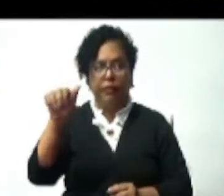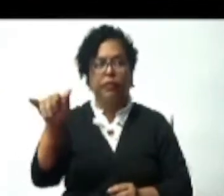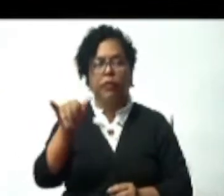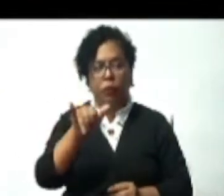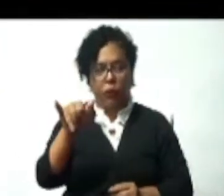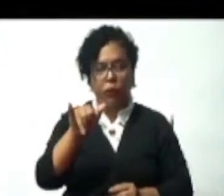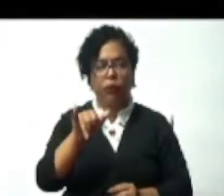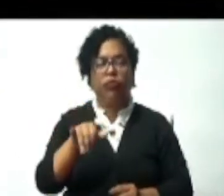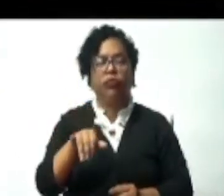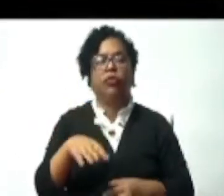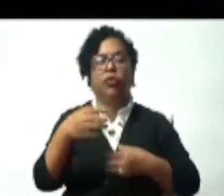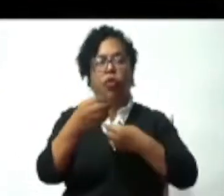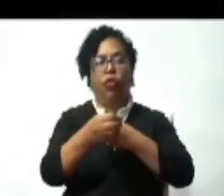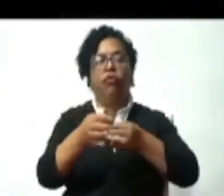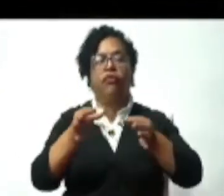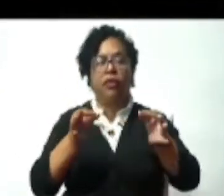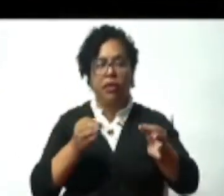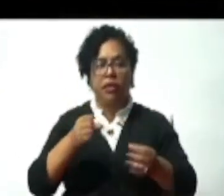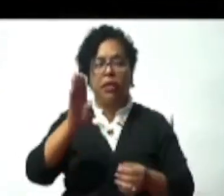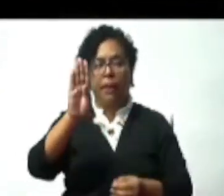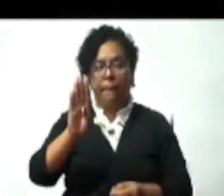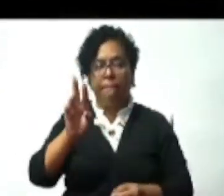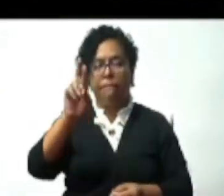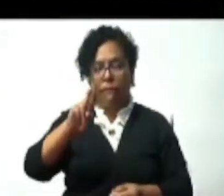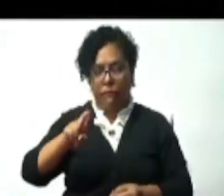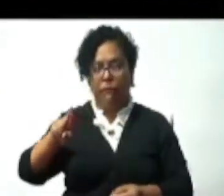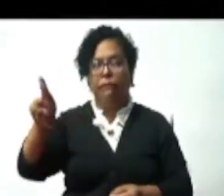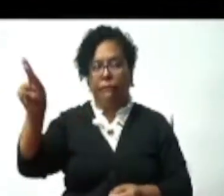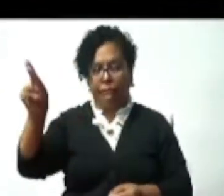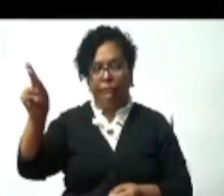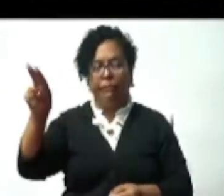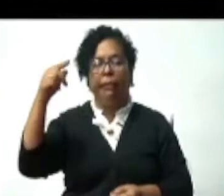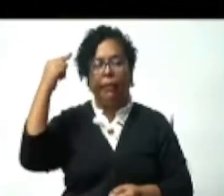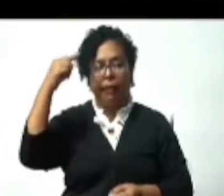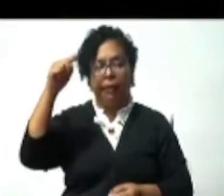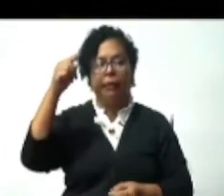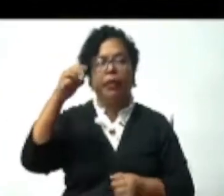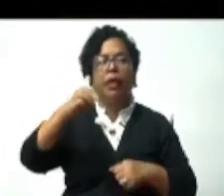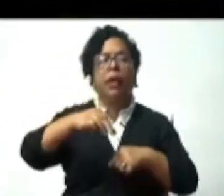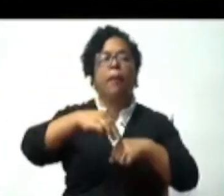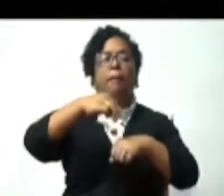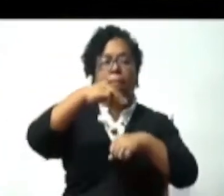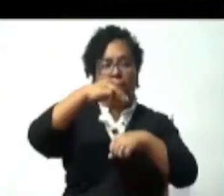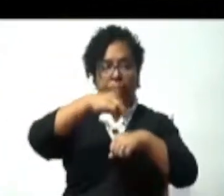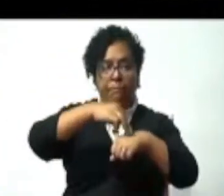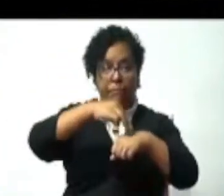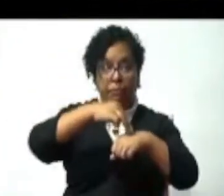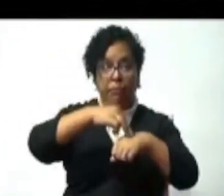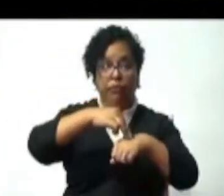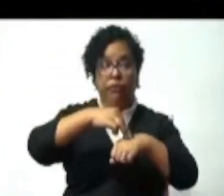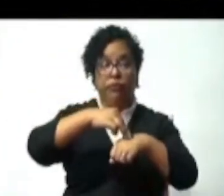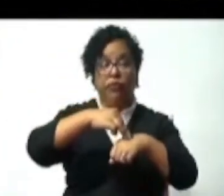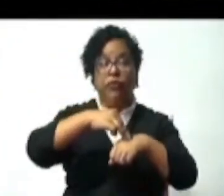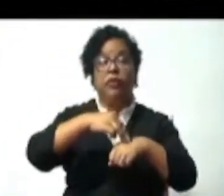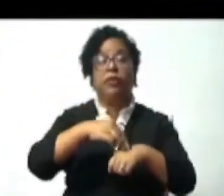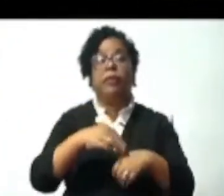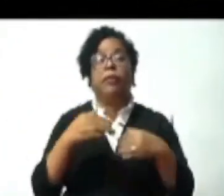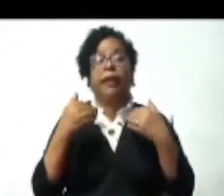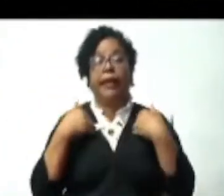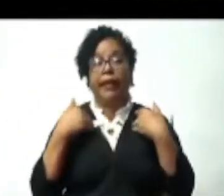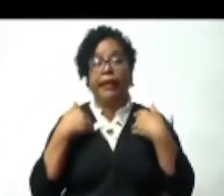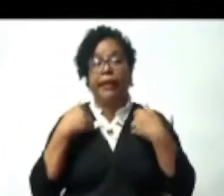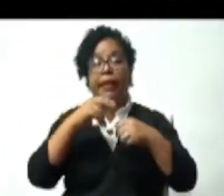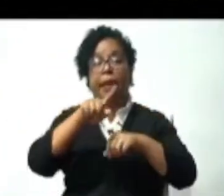de Reservas llegue a un municipio que es, son dos municipios que tiene la Altagracia. Estamos hablando